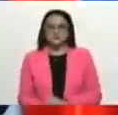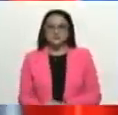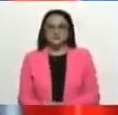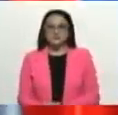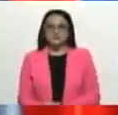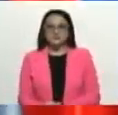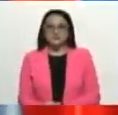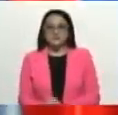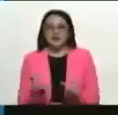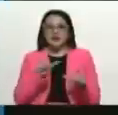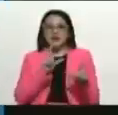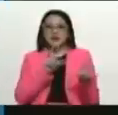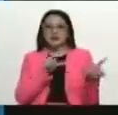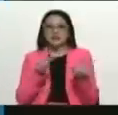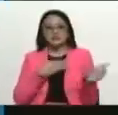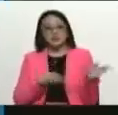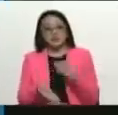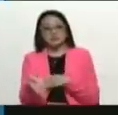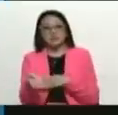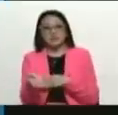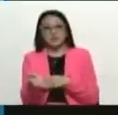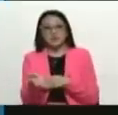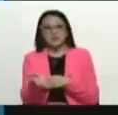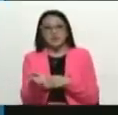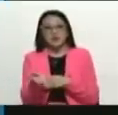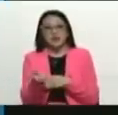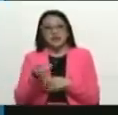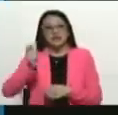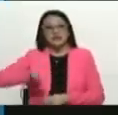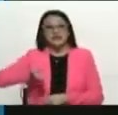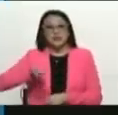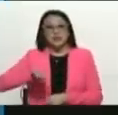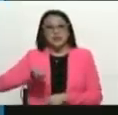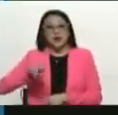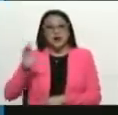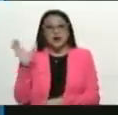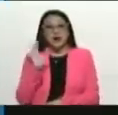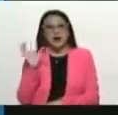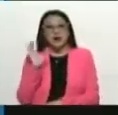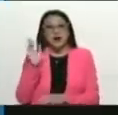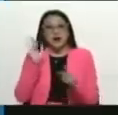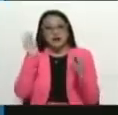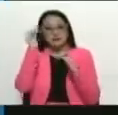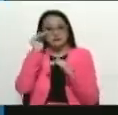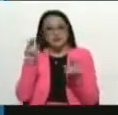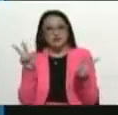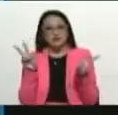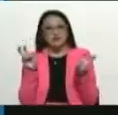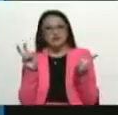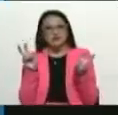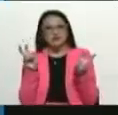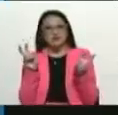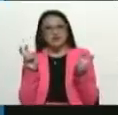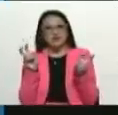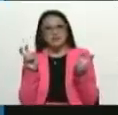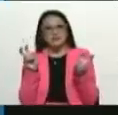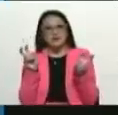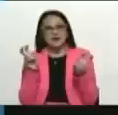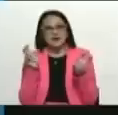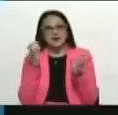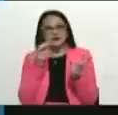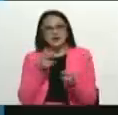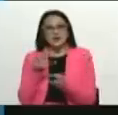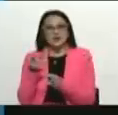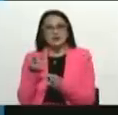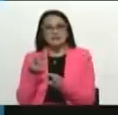A la orden ya, repito, de los tribunales en Caracas que atienden el tema, repito, de terrorismo, porque